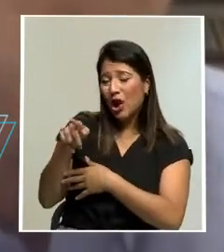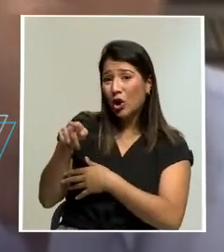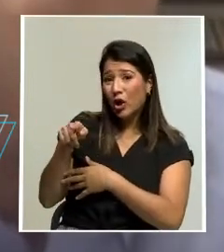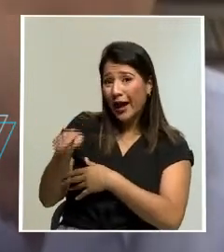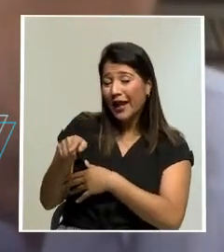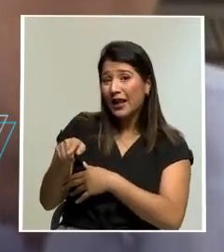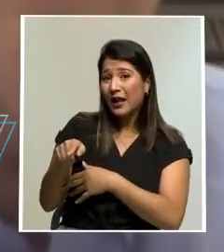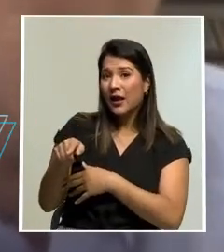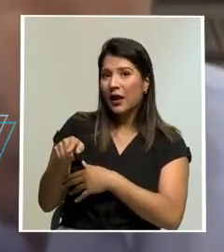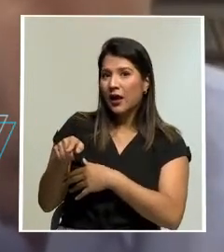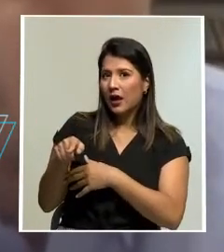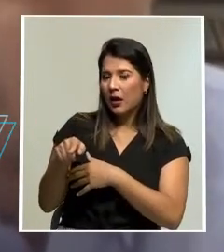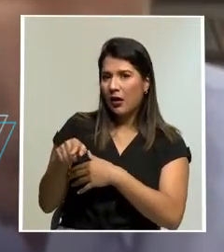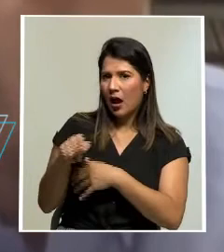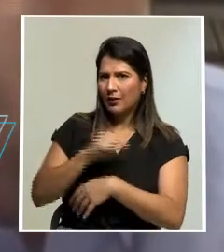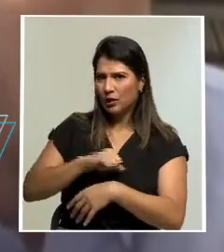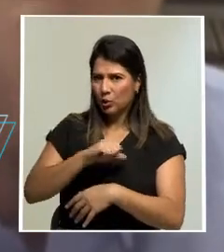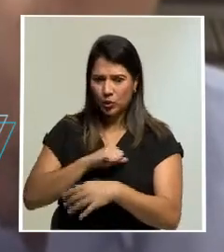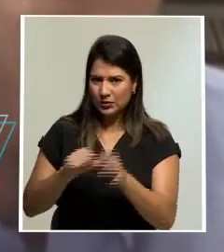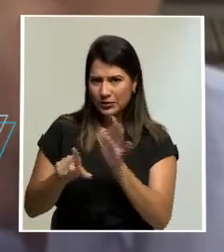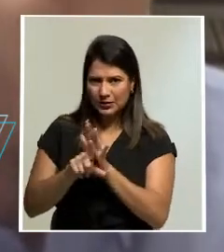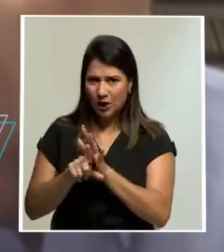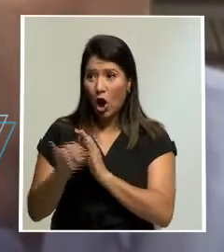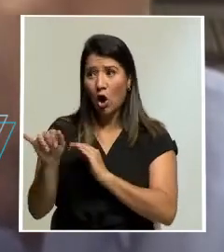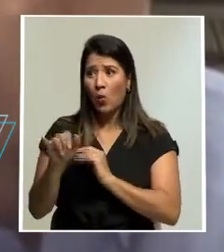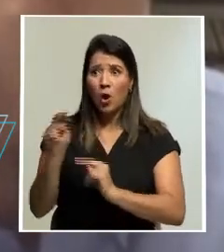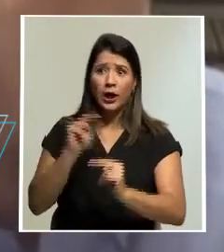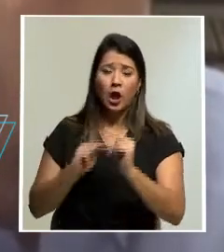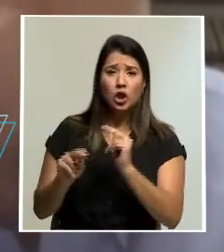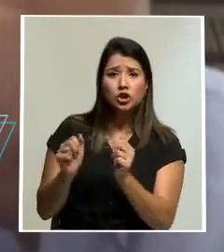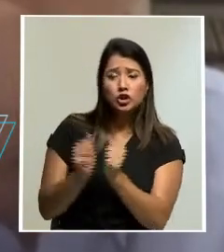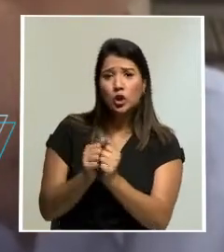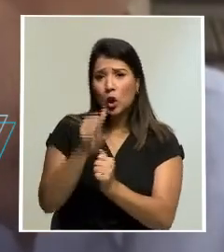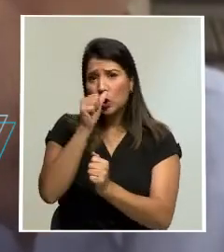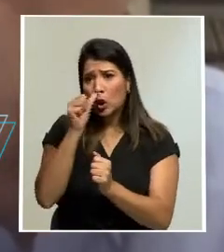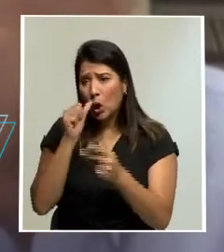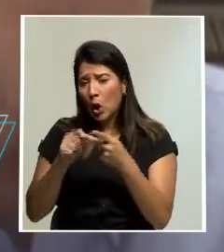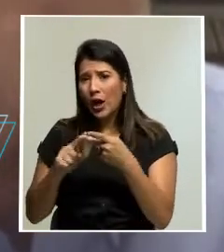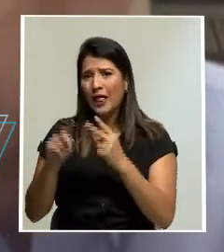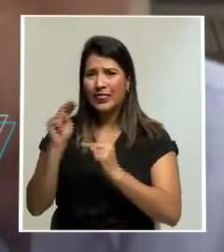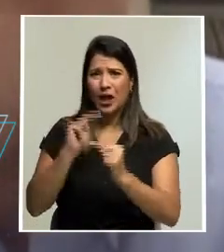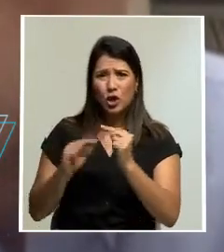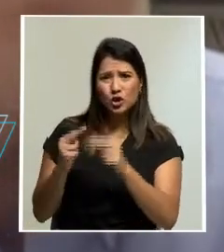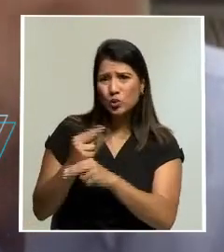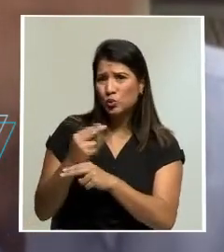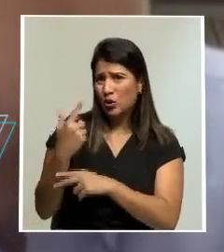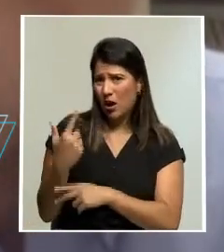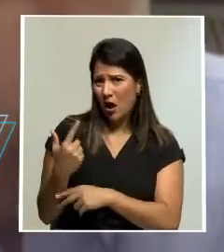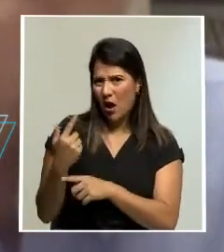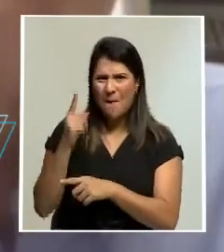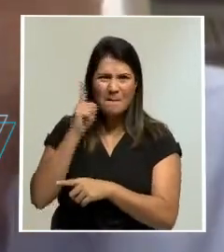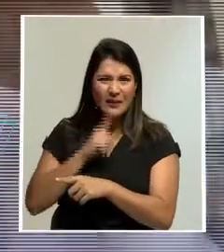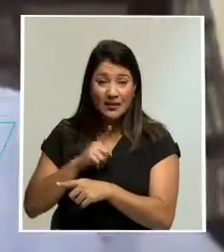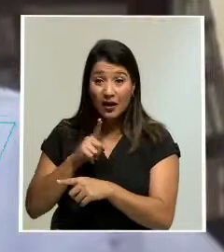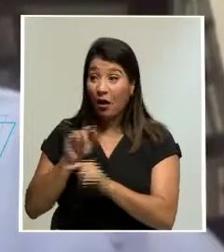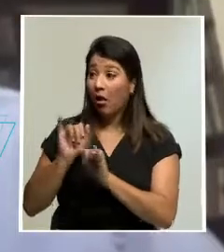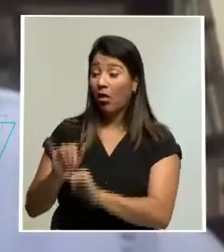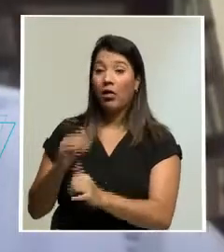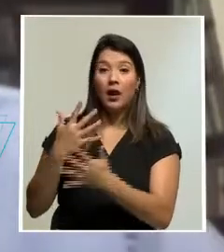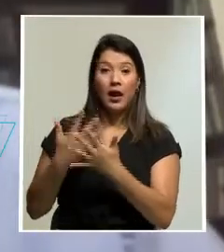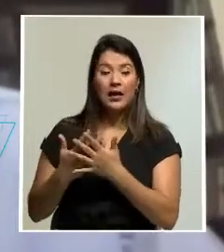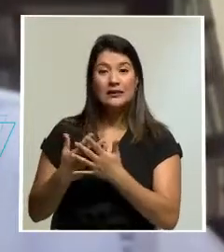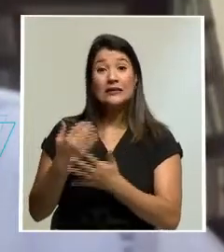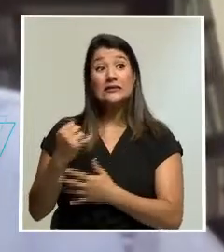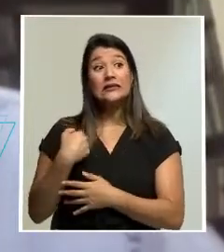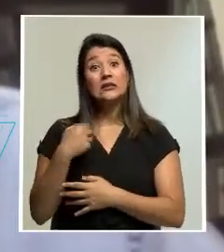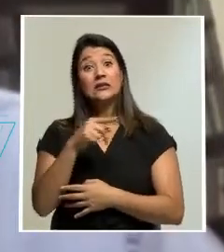armas. Los 120 presos que quedan ahora, si alguien le pregunta a un organismo internacional, le pregunta al régimen,